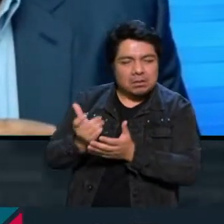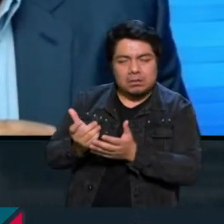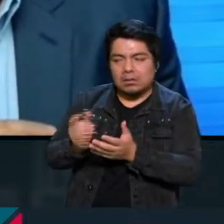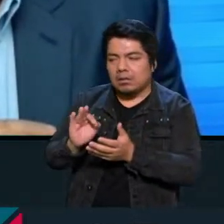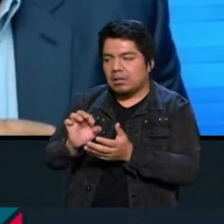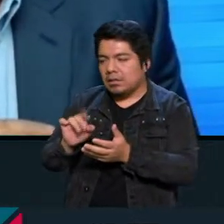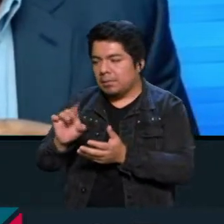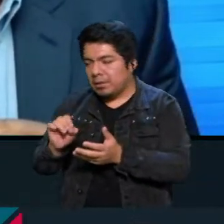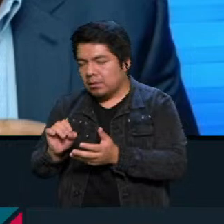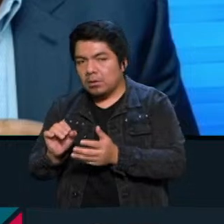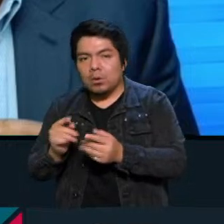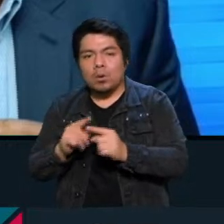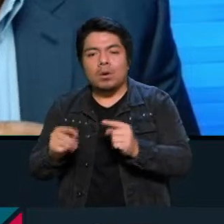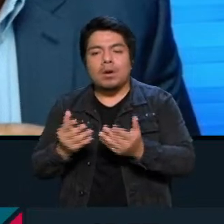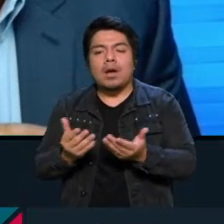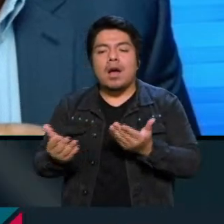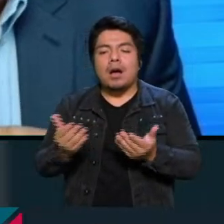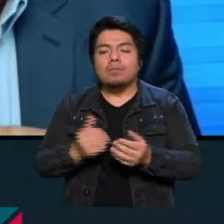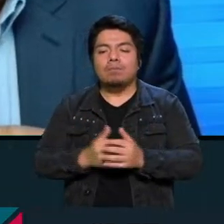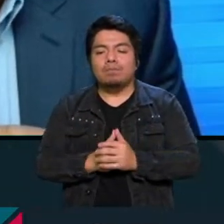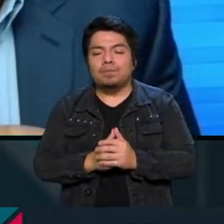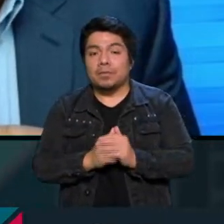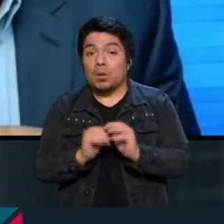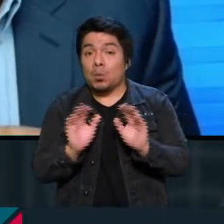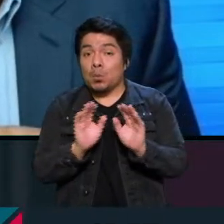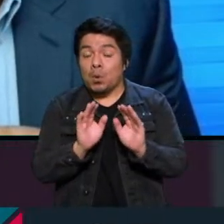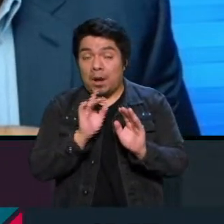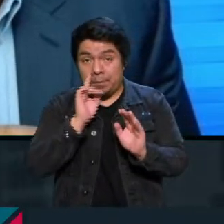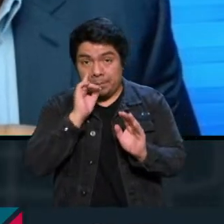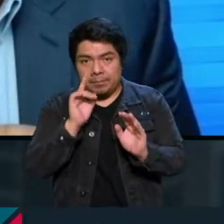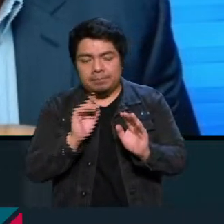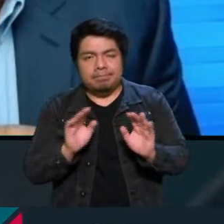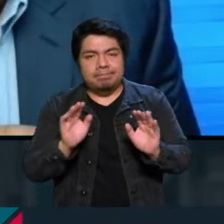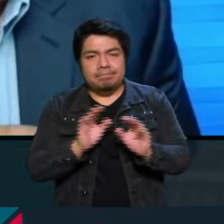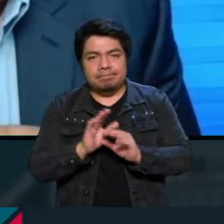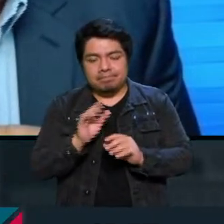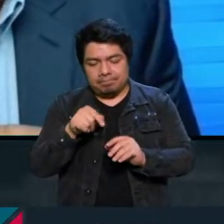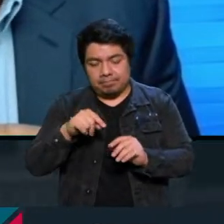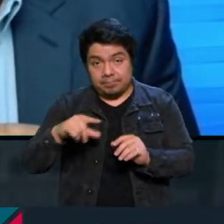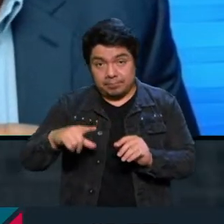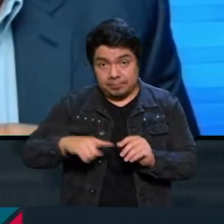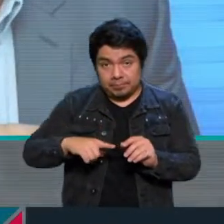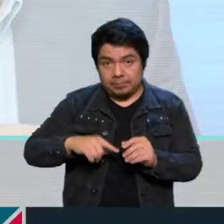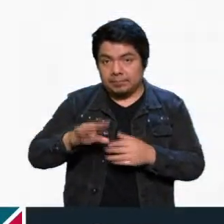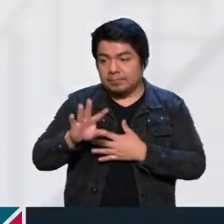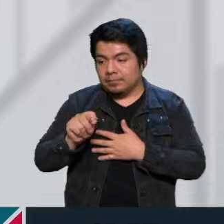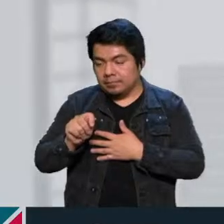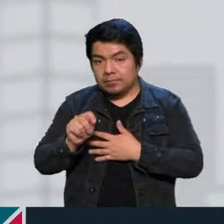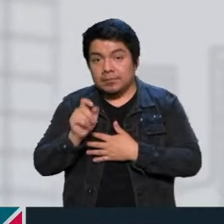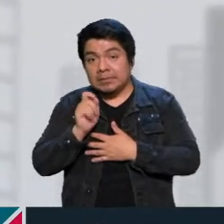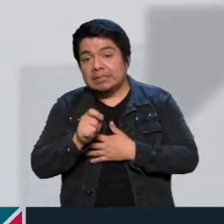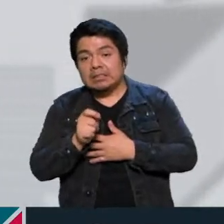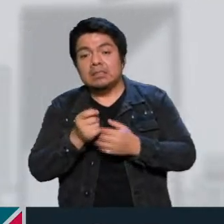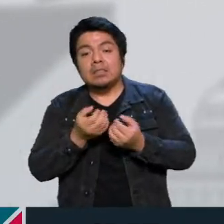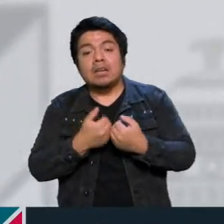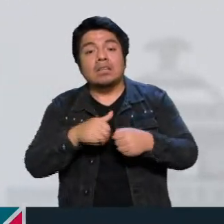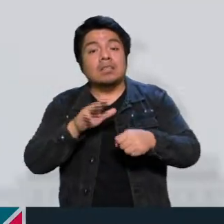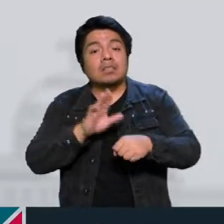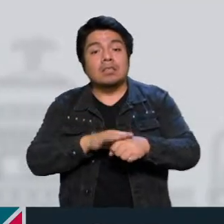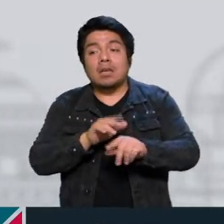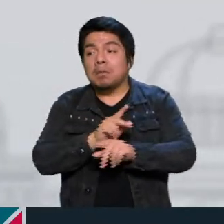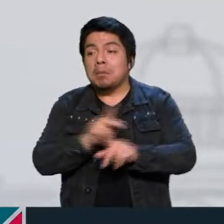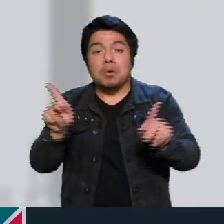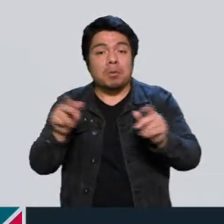¿Cuál es la diferencia? No, aquí recordemos que lo que ha propugnado este gobierno de la Cuarta Transformación es que el sistema sea público casi en